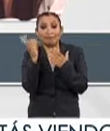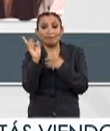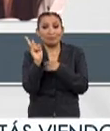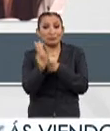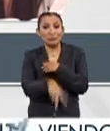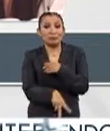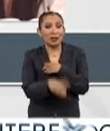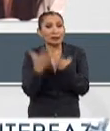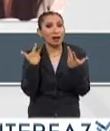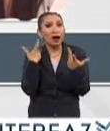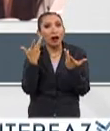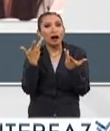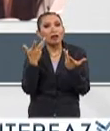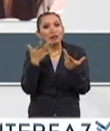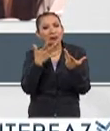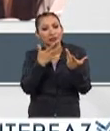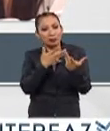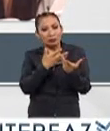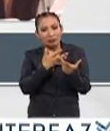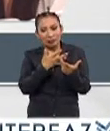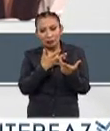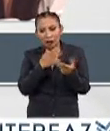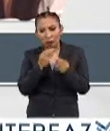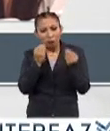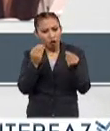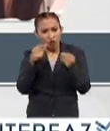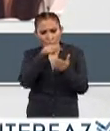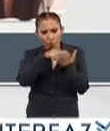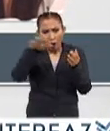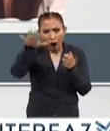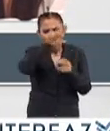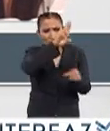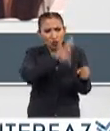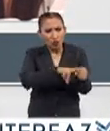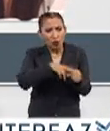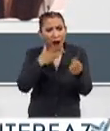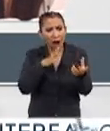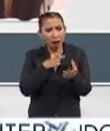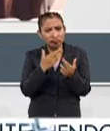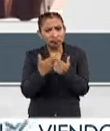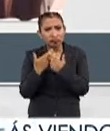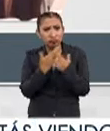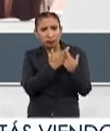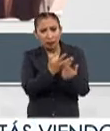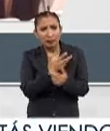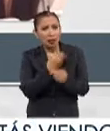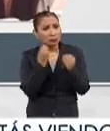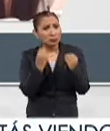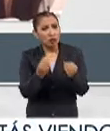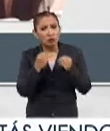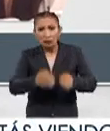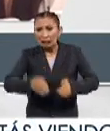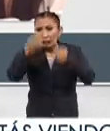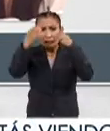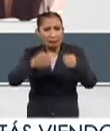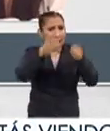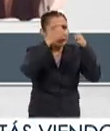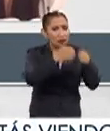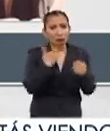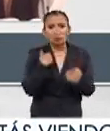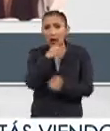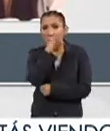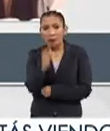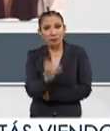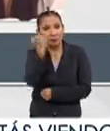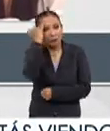que comparte muchos espacios naturales más que nada. Tiene demasiados edificios. O sea, yo